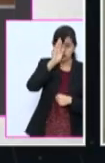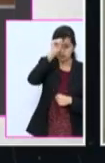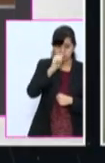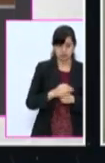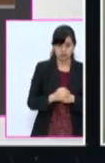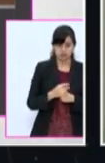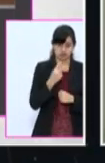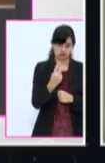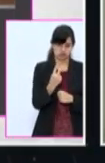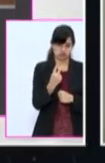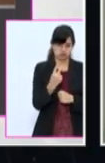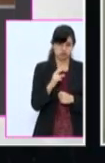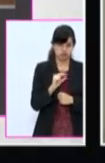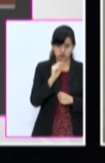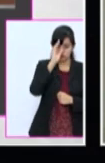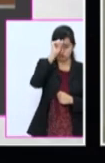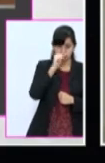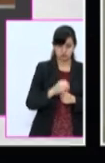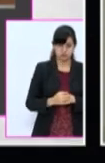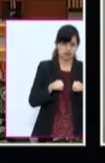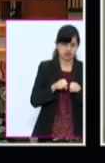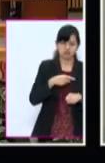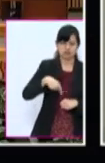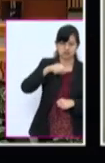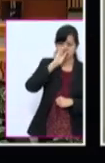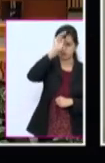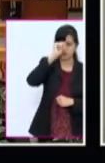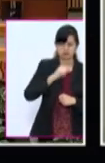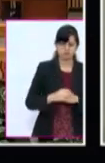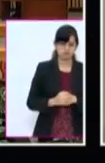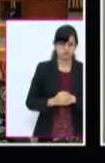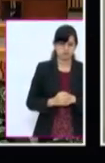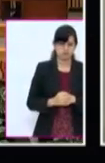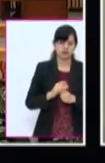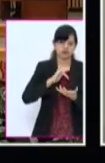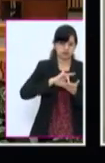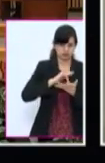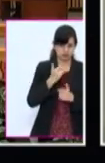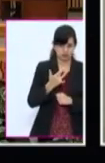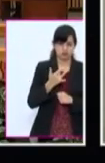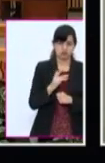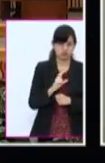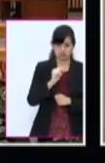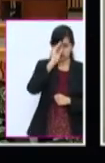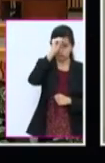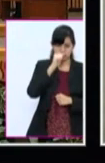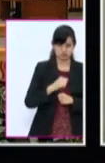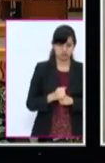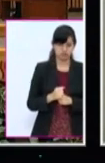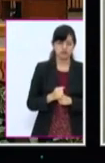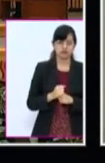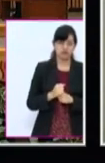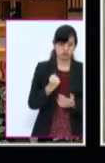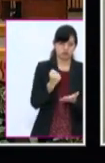en los lineamientos se había previsto este escenario hipotético, sin embargo, en los lineamientos no estaba establecido cuál iba a ser